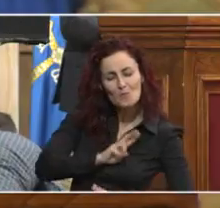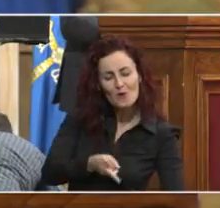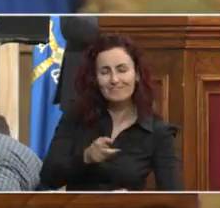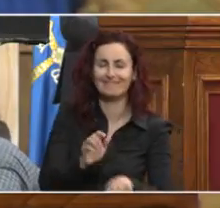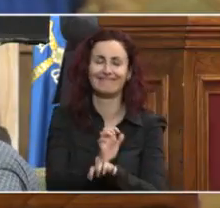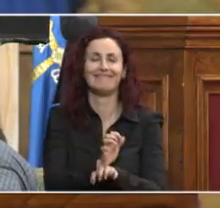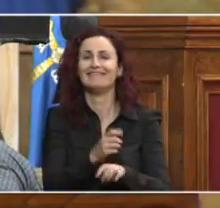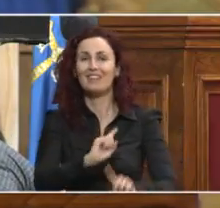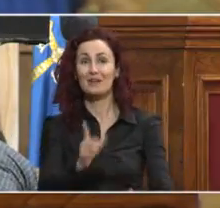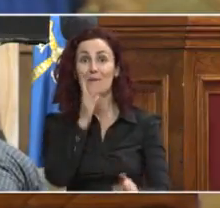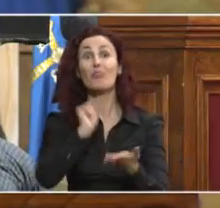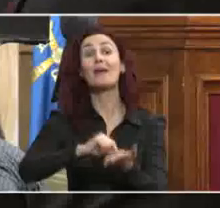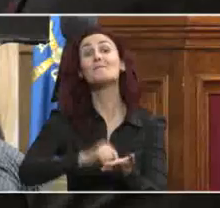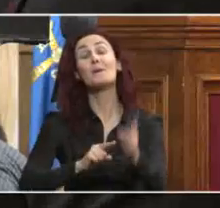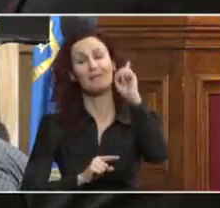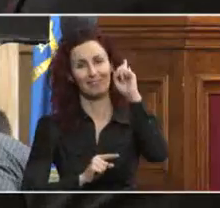Yo diría, por el momento.